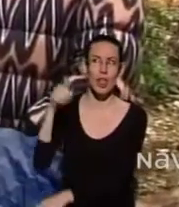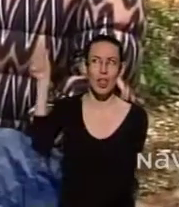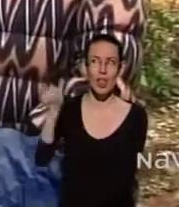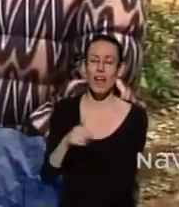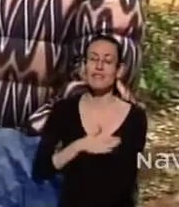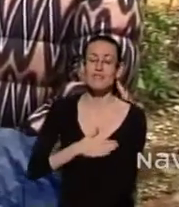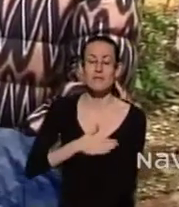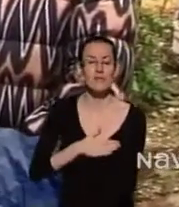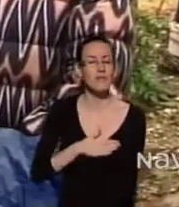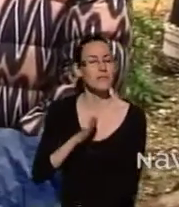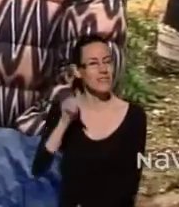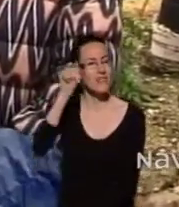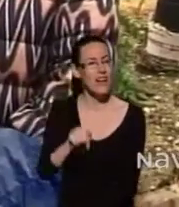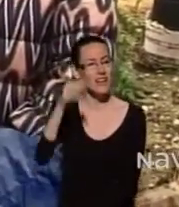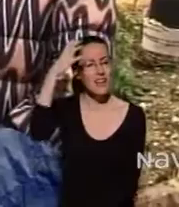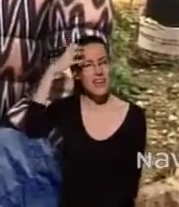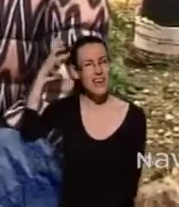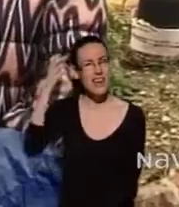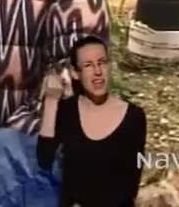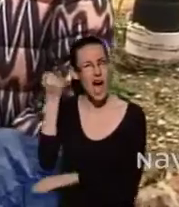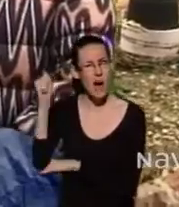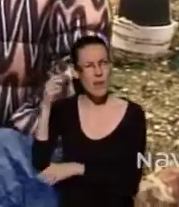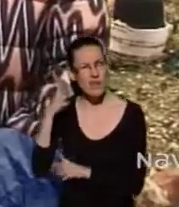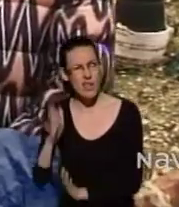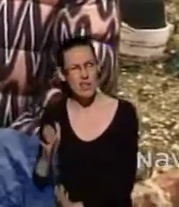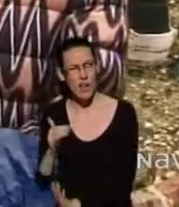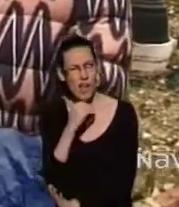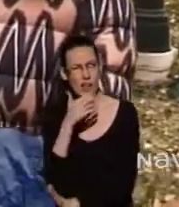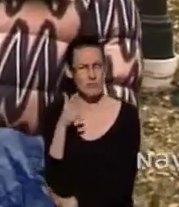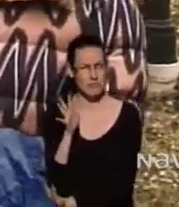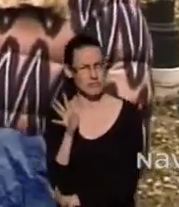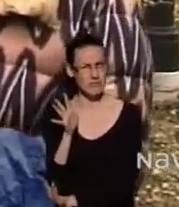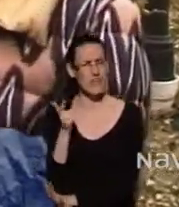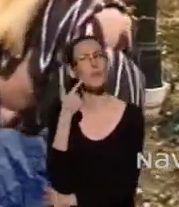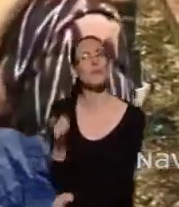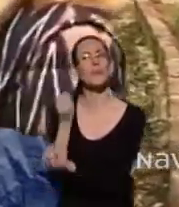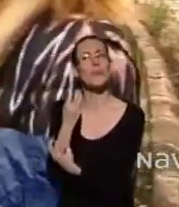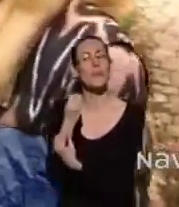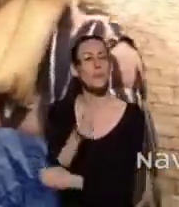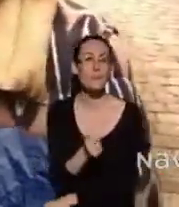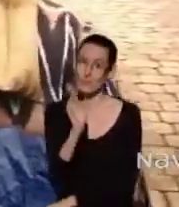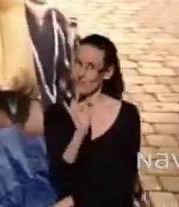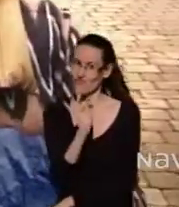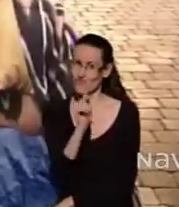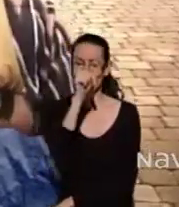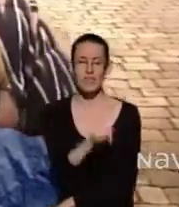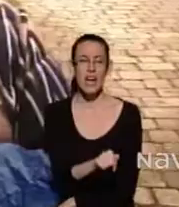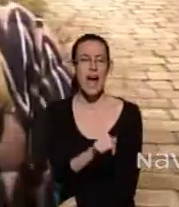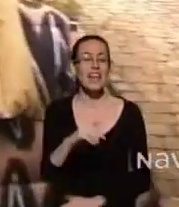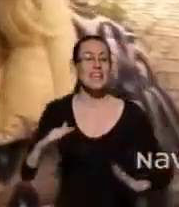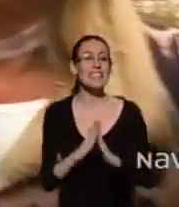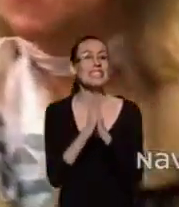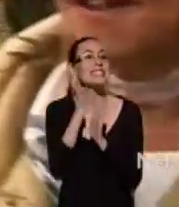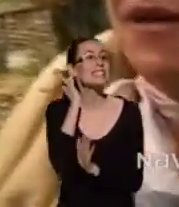que hablar de un rey que tuvo un amante, que tuvo un hijo. Bueno, sí, señor. Cuéntanos. Pues este es el lugar donde nació Sancha de